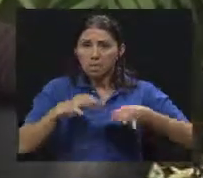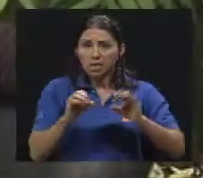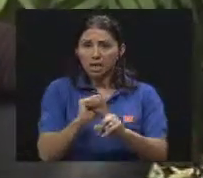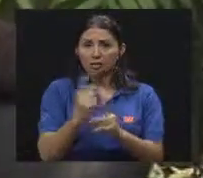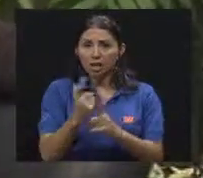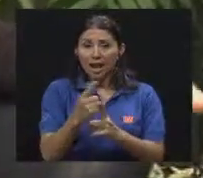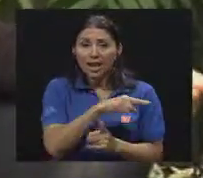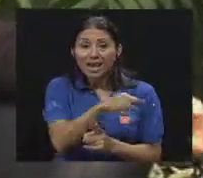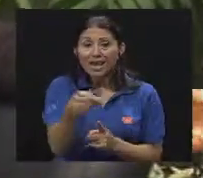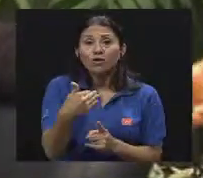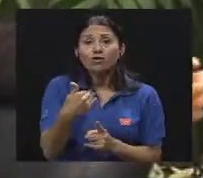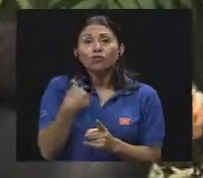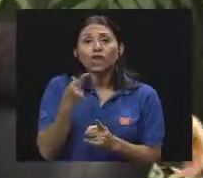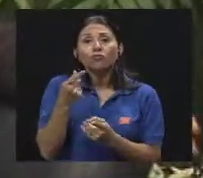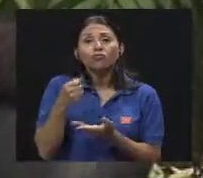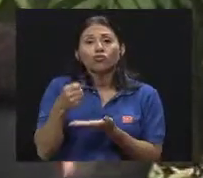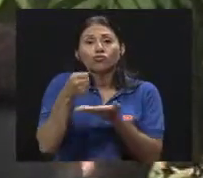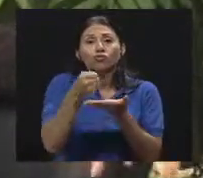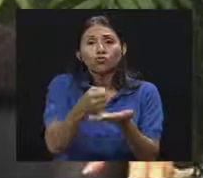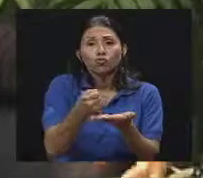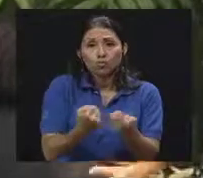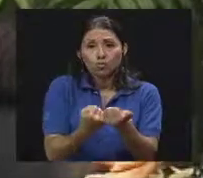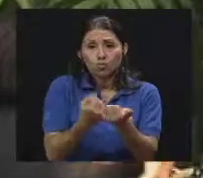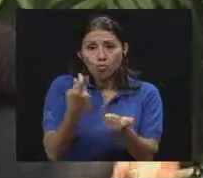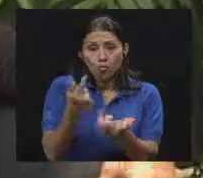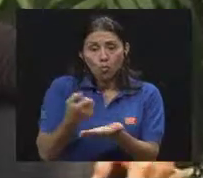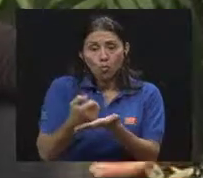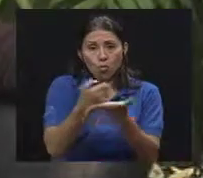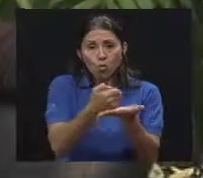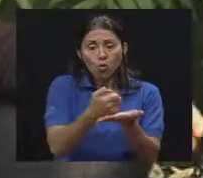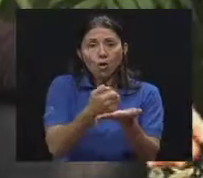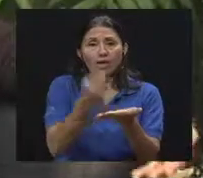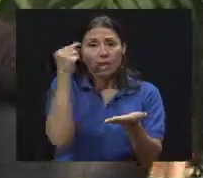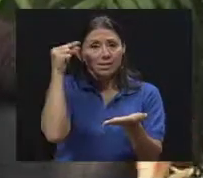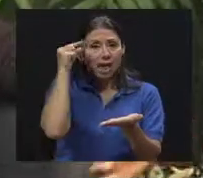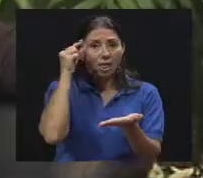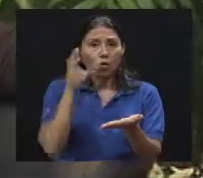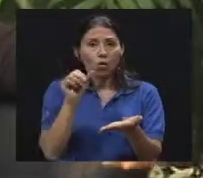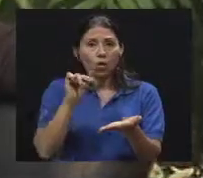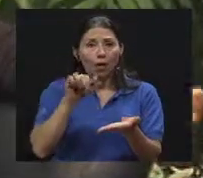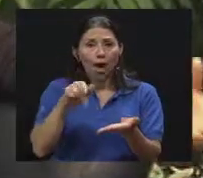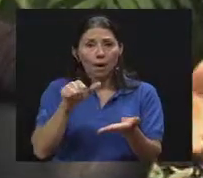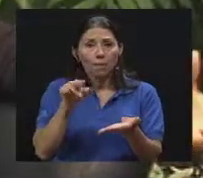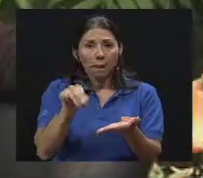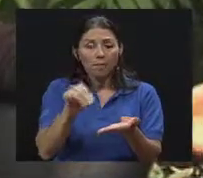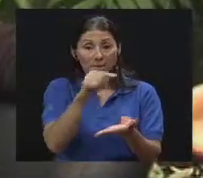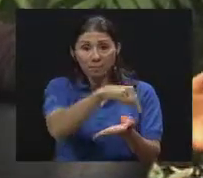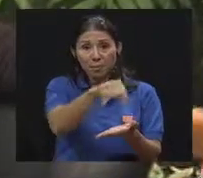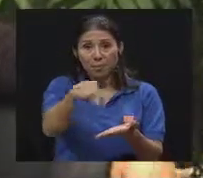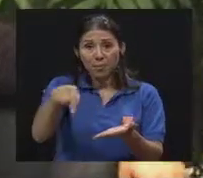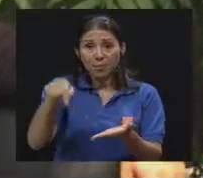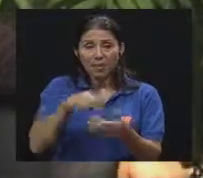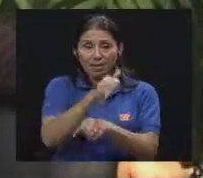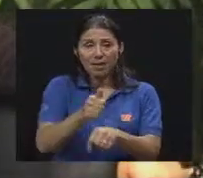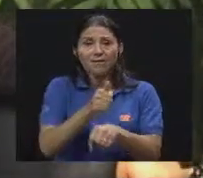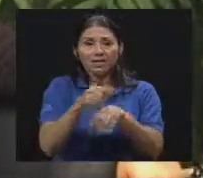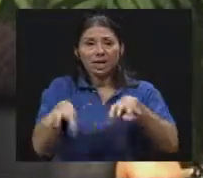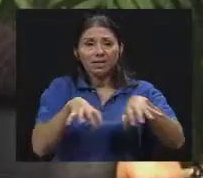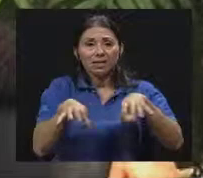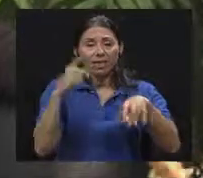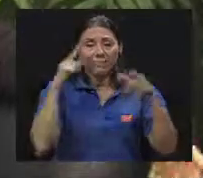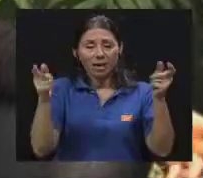y que reciben algún tipo de subsidio del Estado, específicamente del CONAPAM, ellos establecen o realizan una serie de actividades para